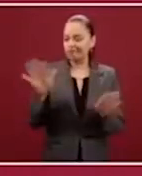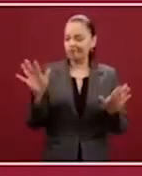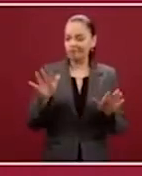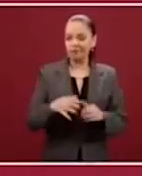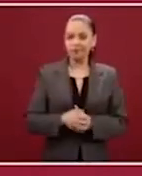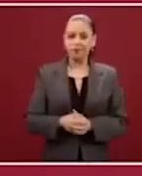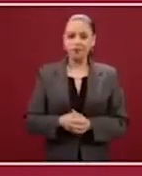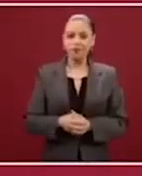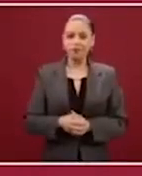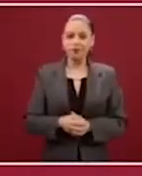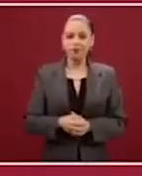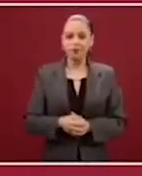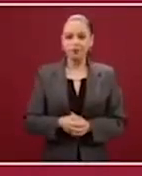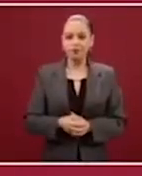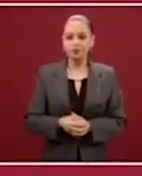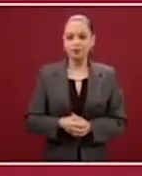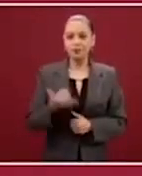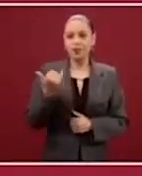el derroche,